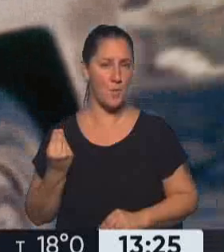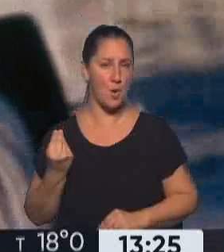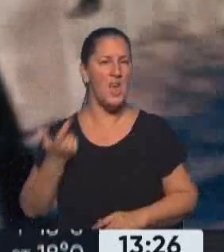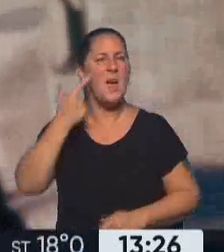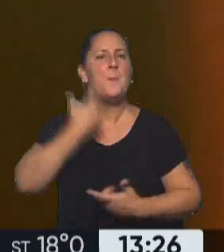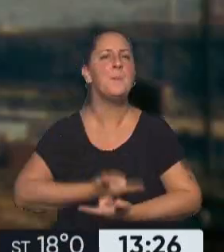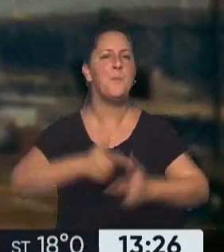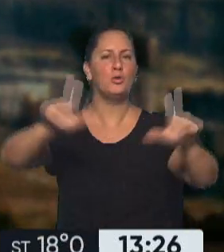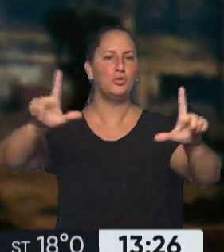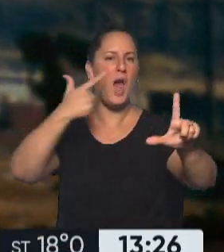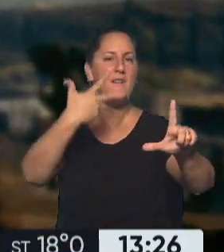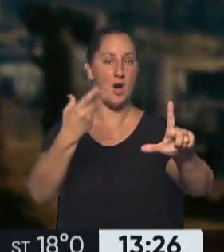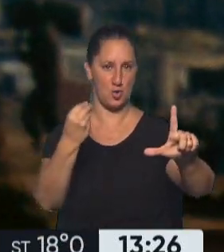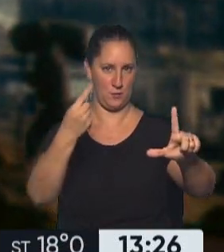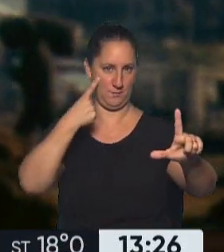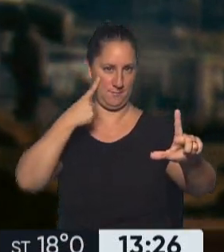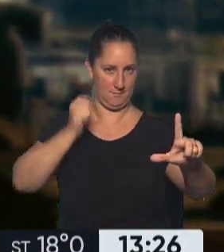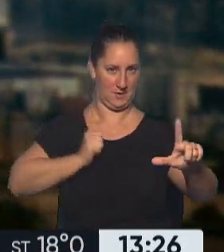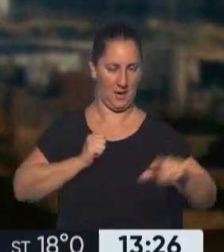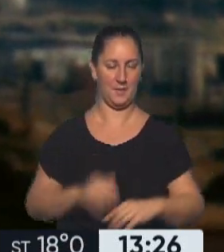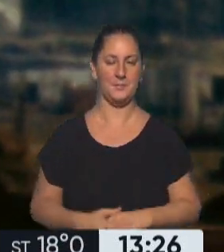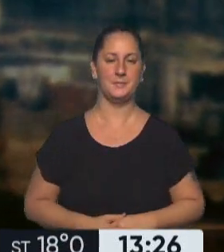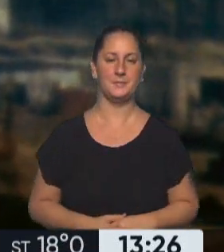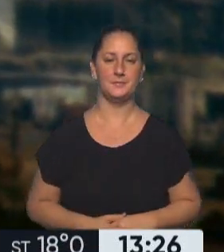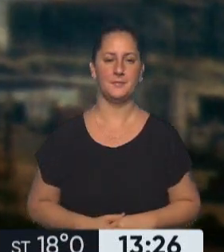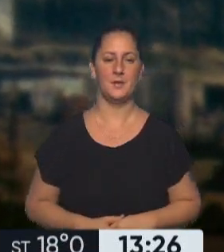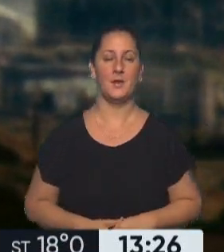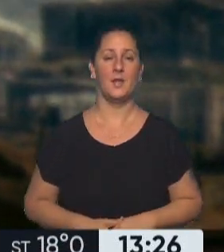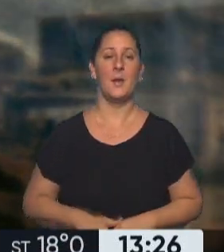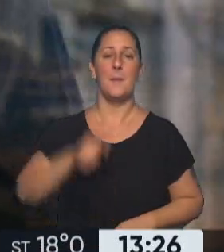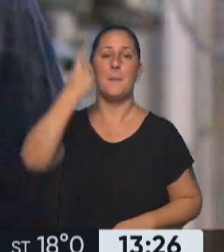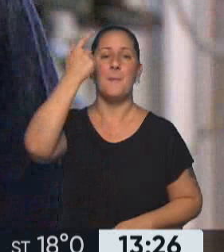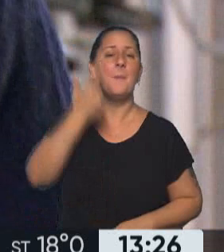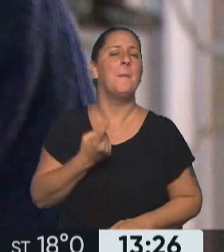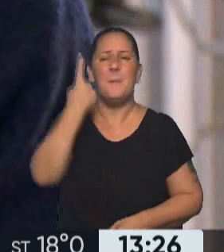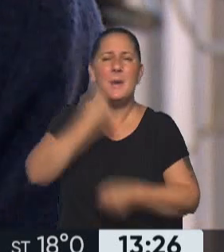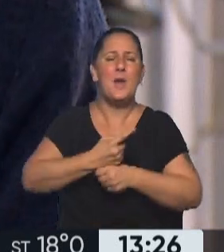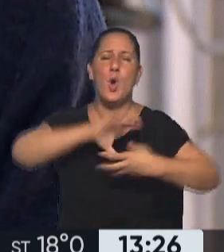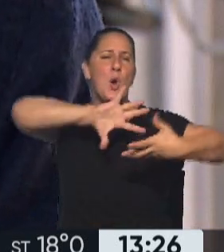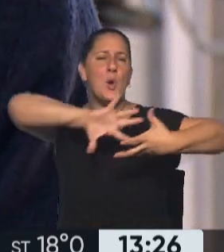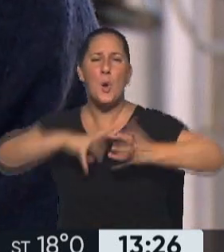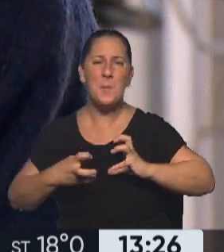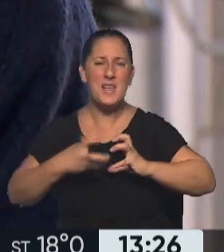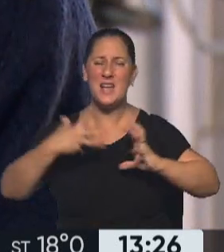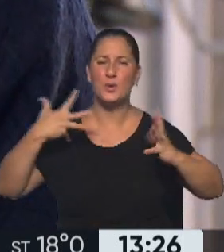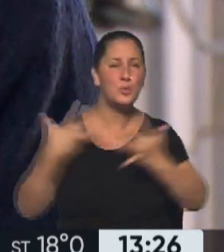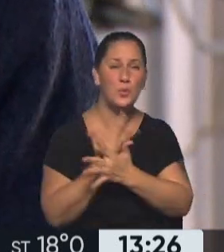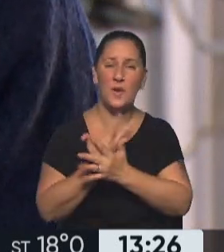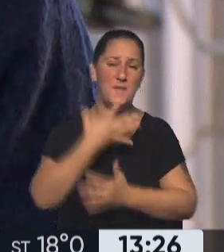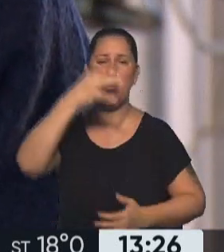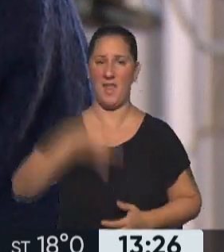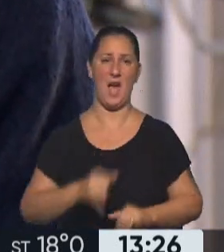isla. La primer víctima en una guerra es la verdad. La primer víctima